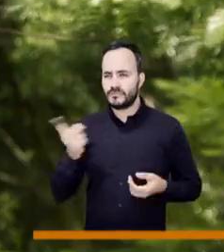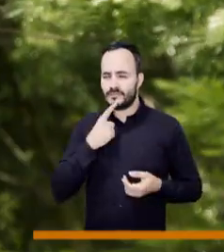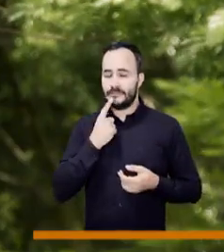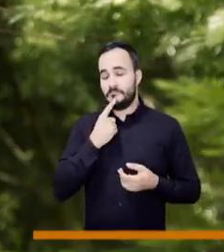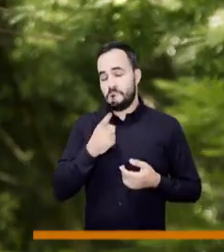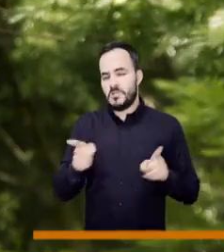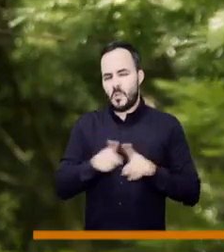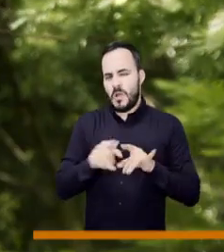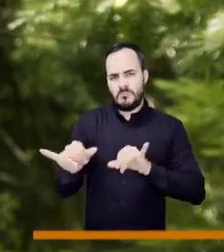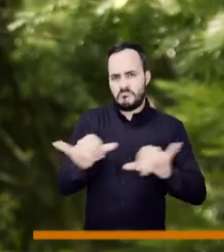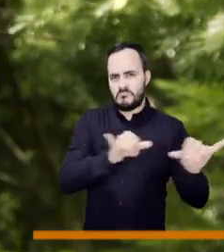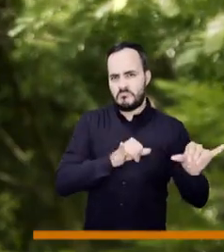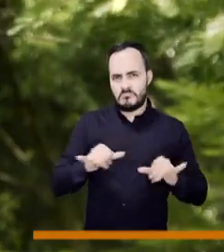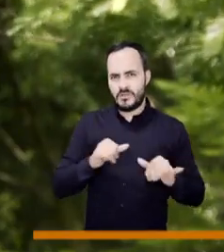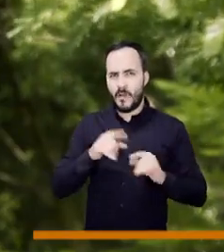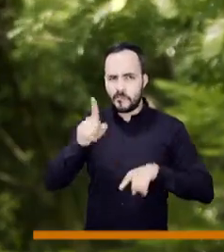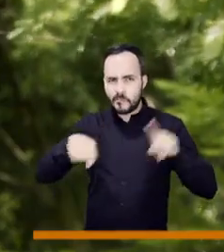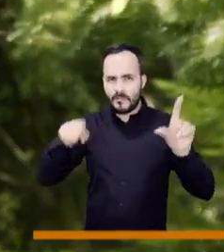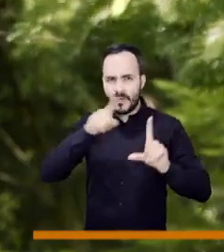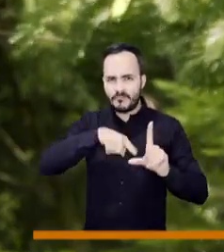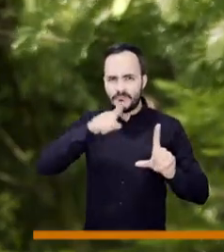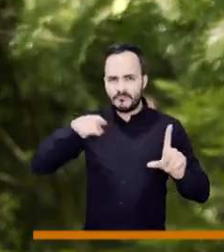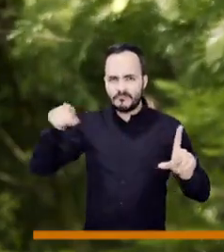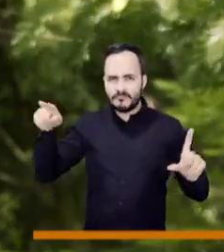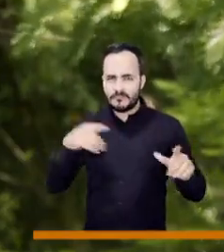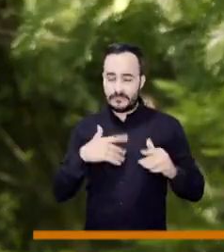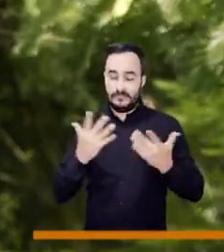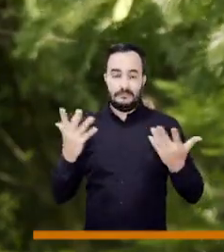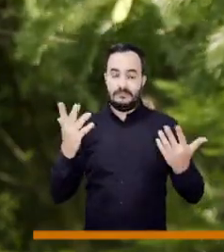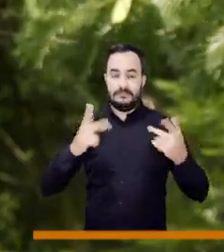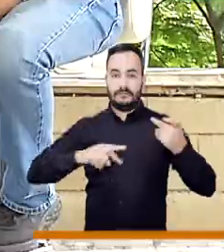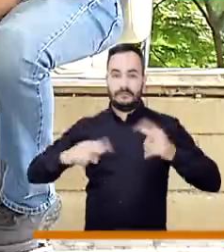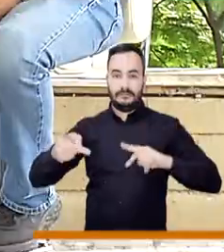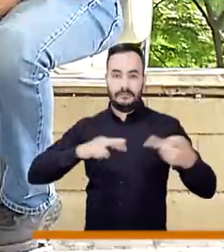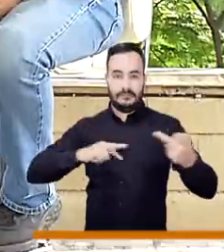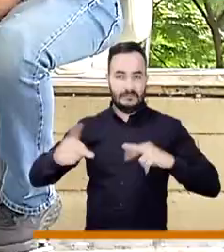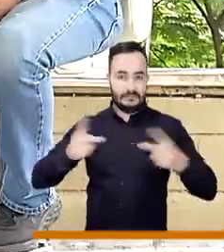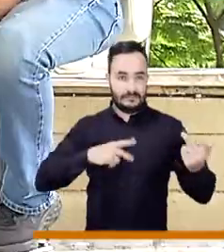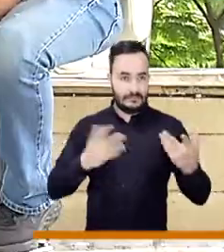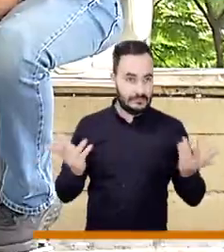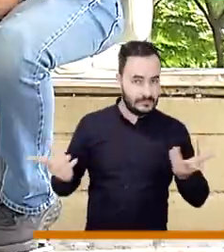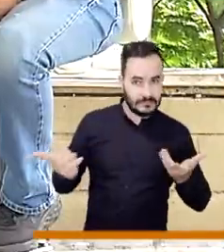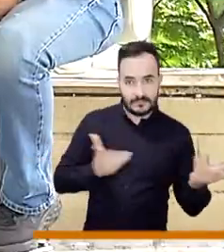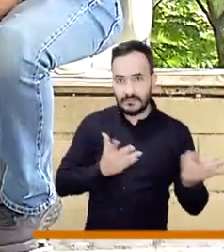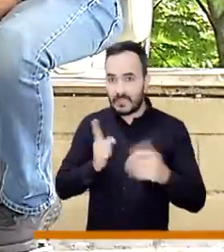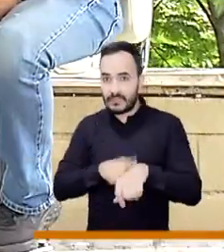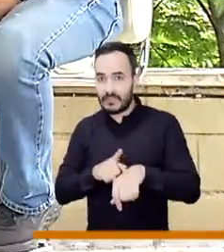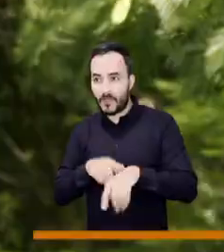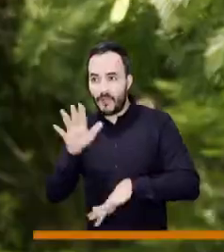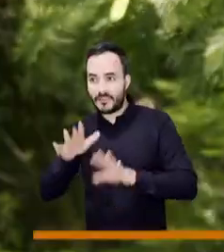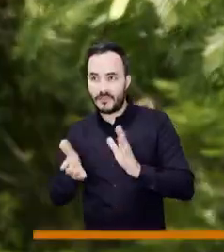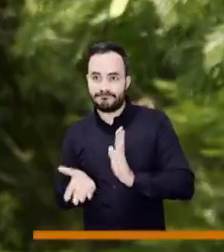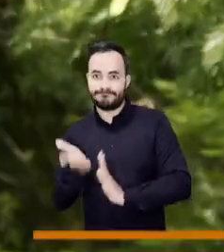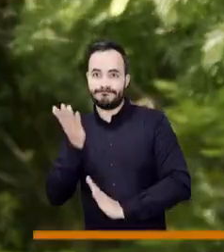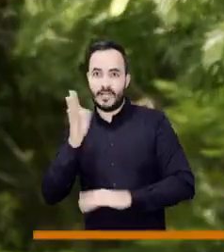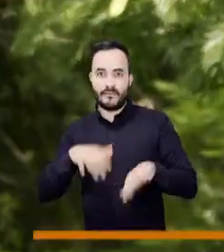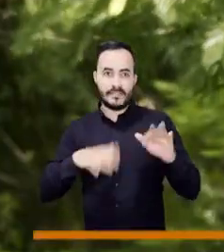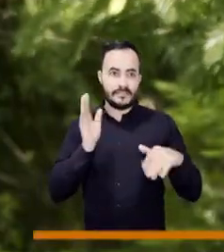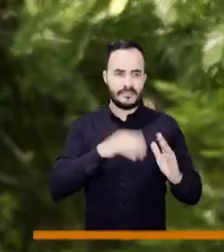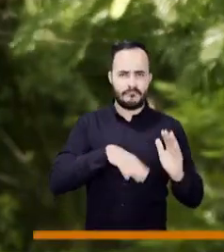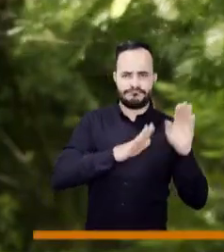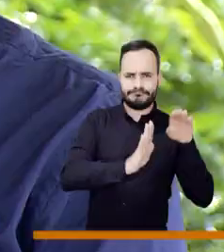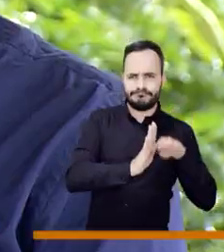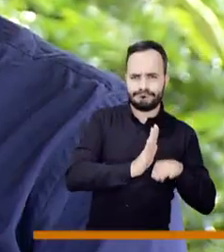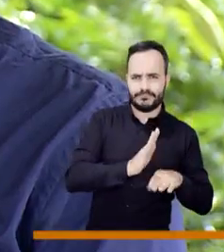no solamente usted, sino muchos ciudadanos, los estudios de opinión, donde las cifras varían dependiendo de la hora del día, porque además salen